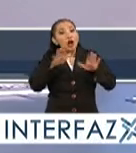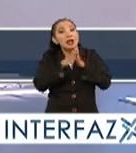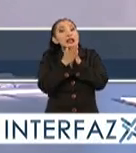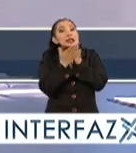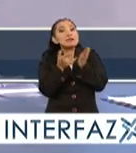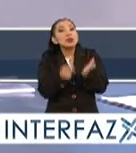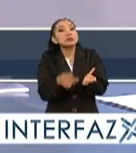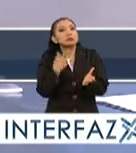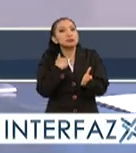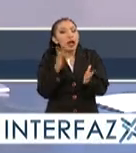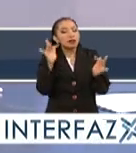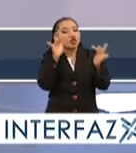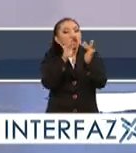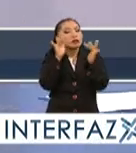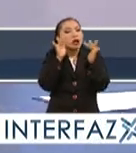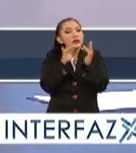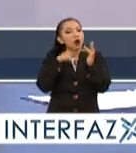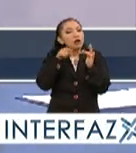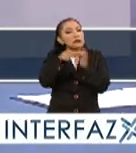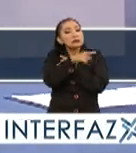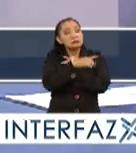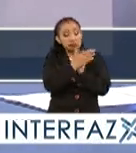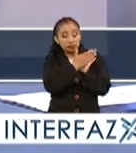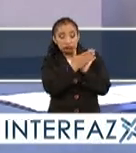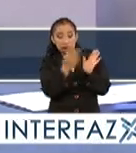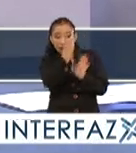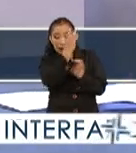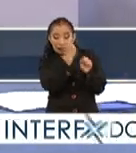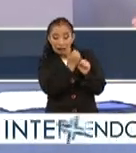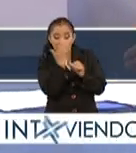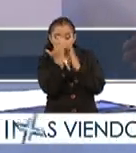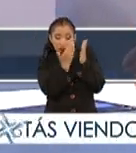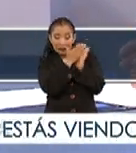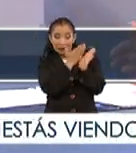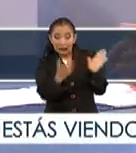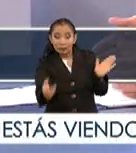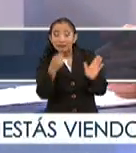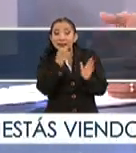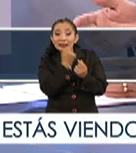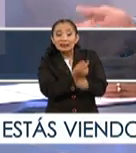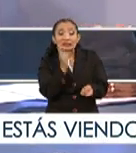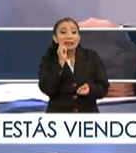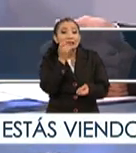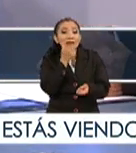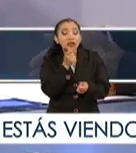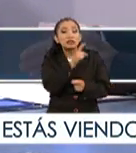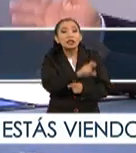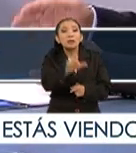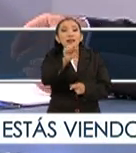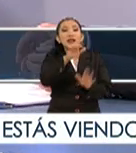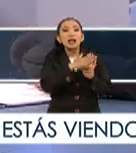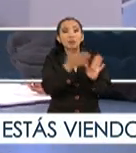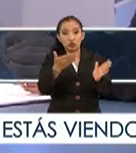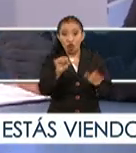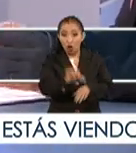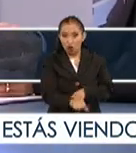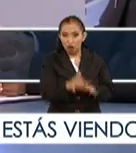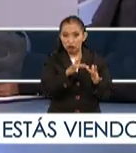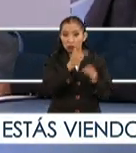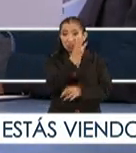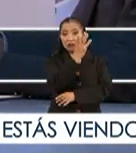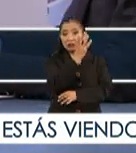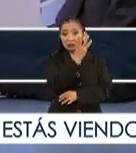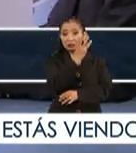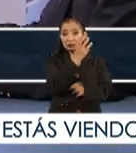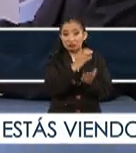ellos, pero nos estamos asegurando de que a lo largo de esos 3 años la niña y el niño tengan ese contacto con 120 libros. Hoy nada más tienen contacto con